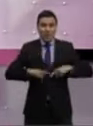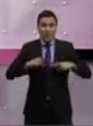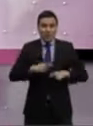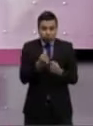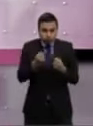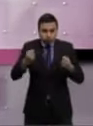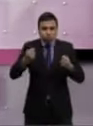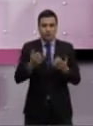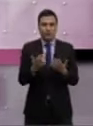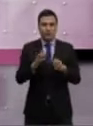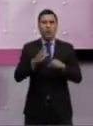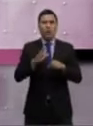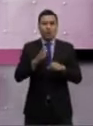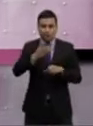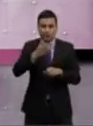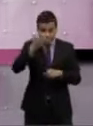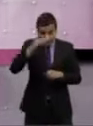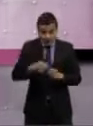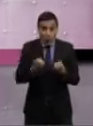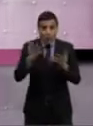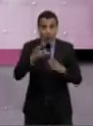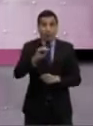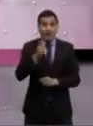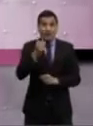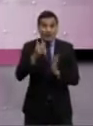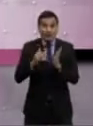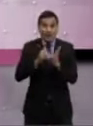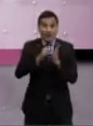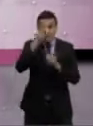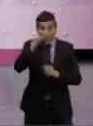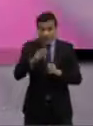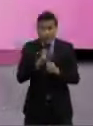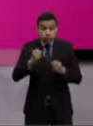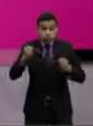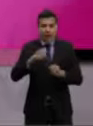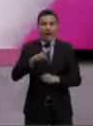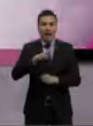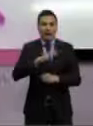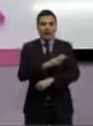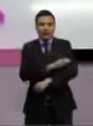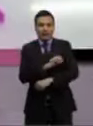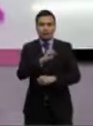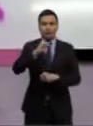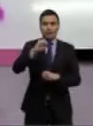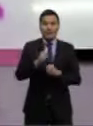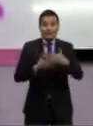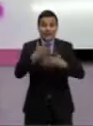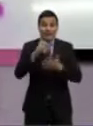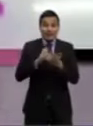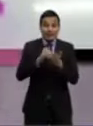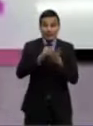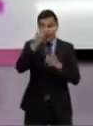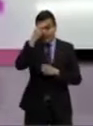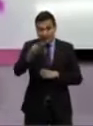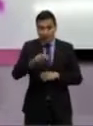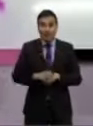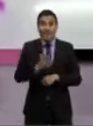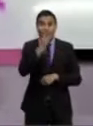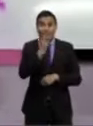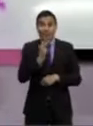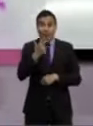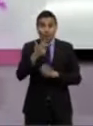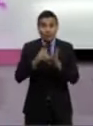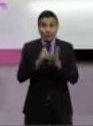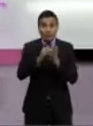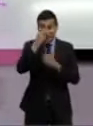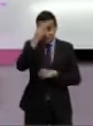porque el señor no viene informado. 96 millones de mexicanos. Hipertensión, 15 millones de mexicanos. Y diabetes, 8 millones